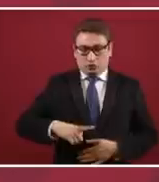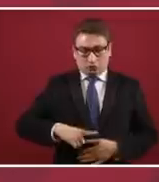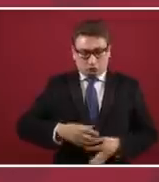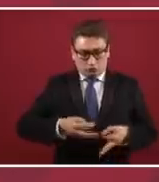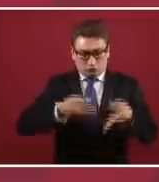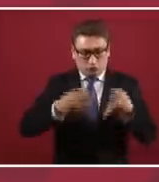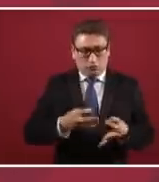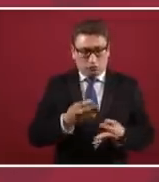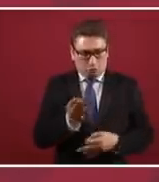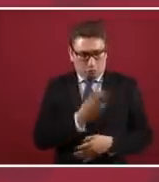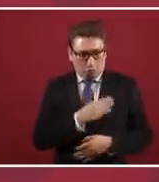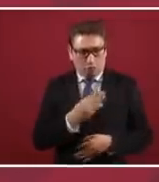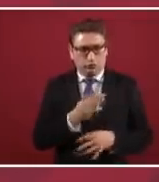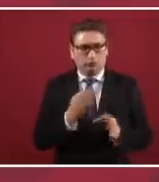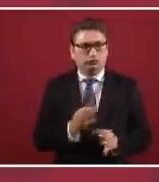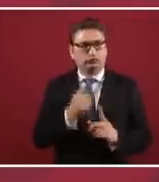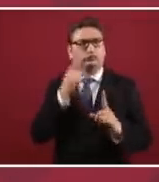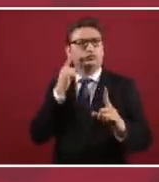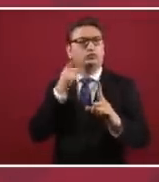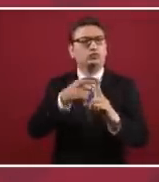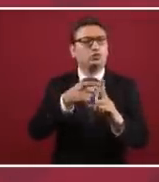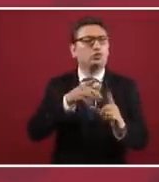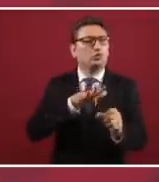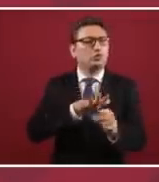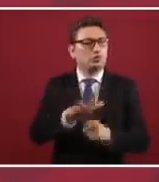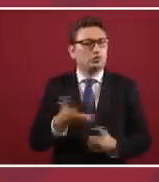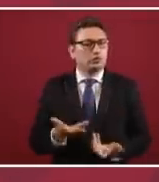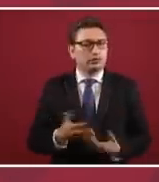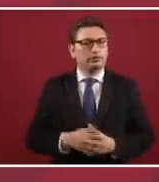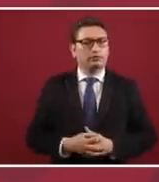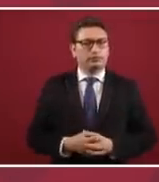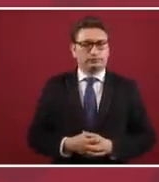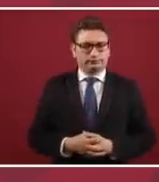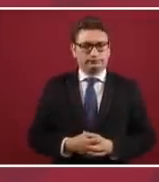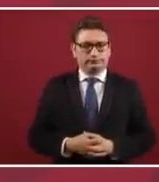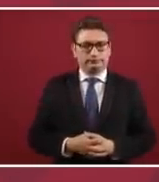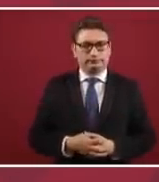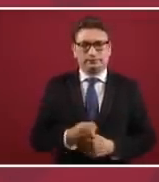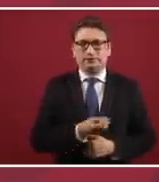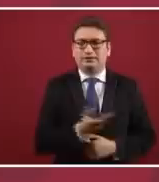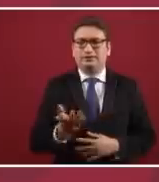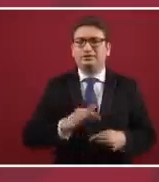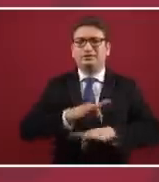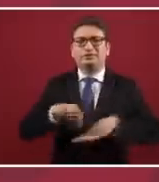gobierno, es conseguir la felicidad